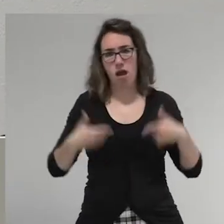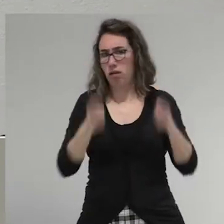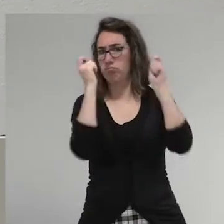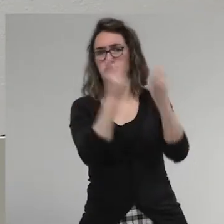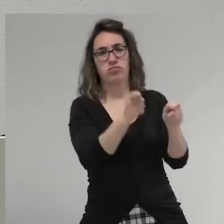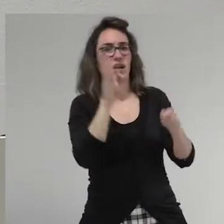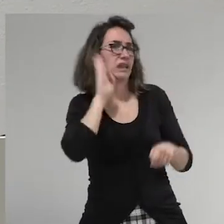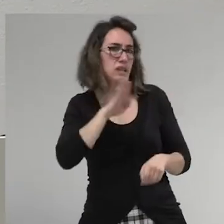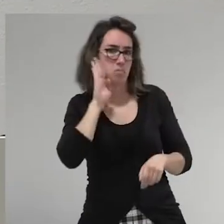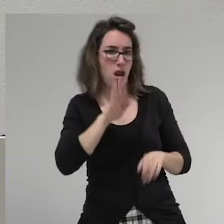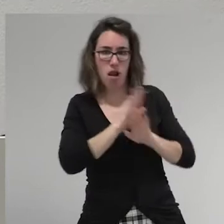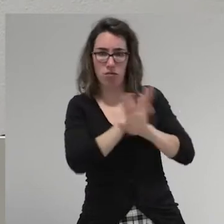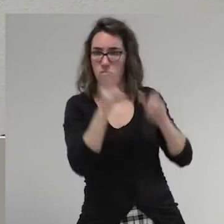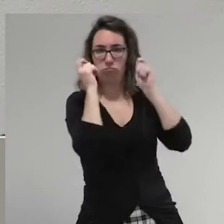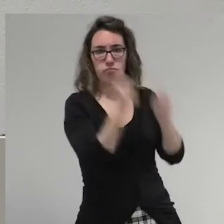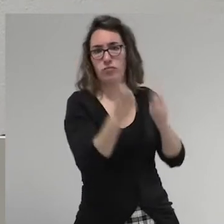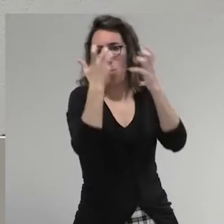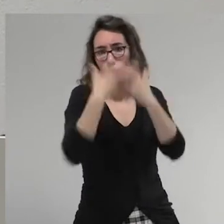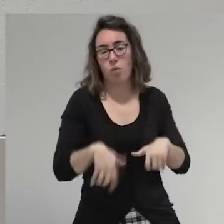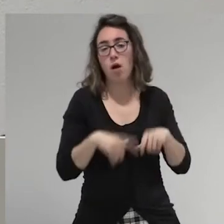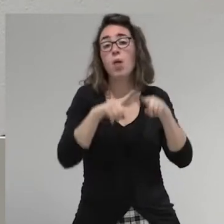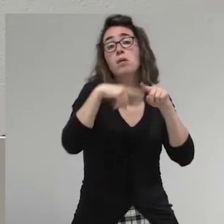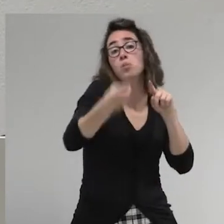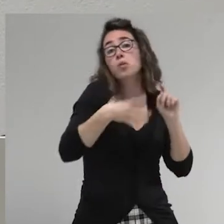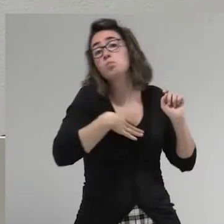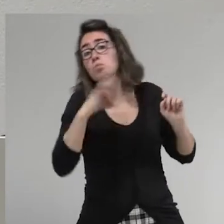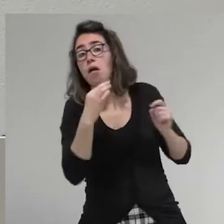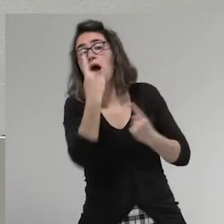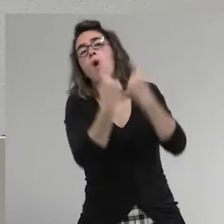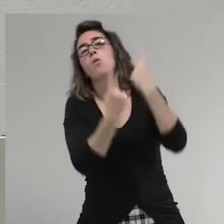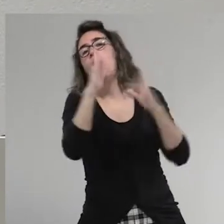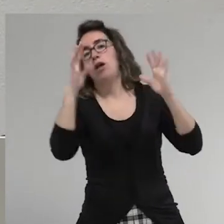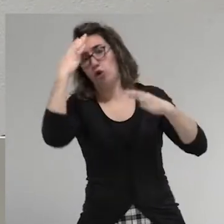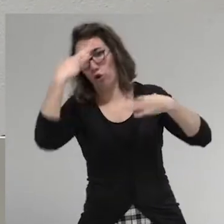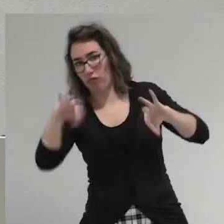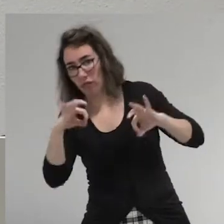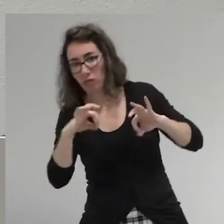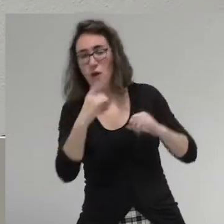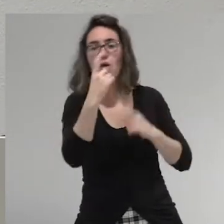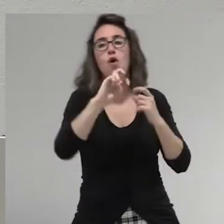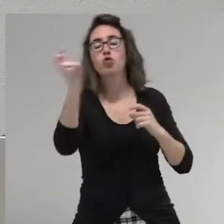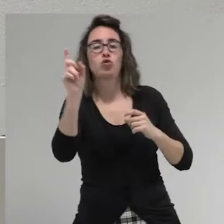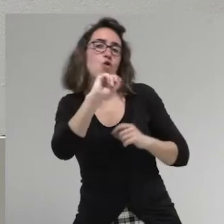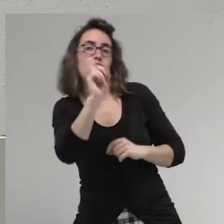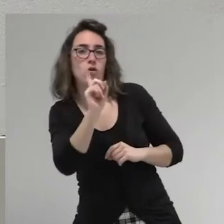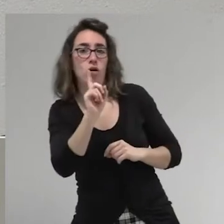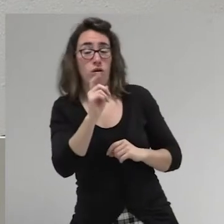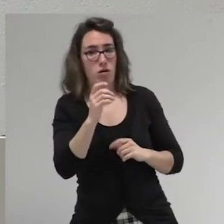decidimos si les quitamos, o sea, si les otorgamos la presunción de inocencia, ¿no? Que en principio debería funcionar totalmente al revés.